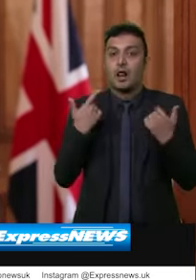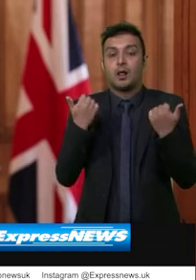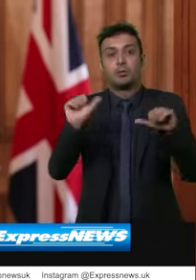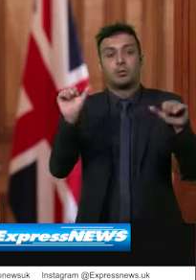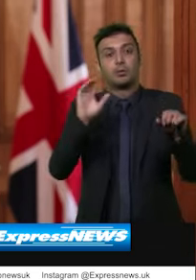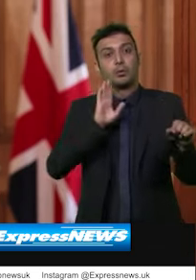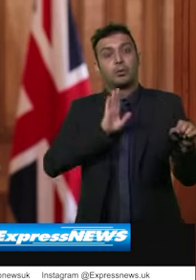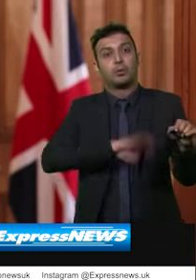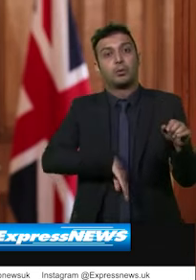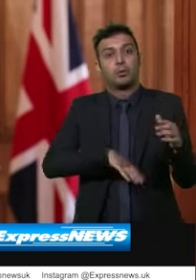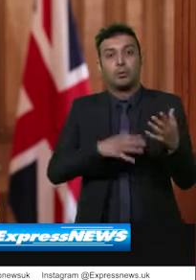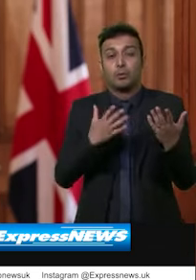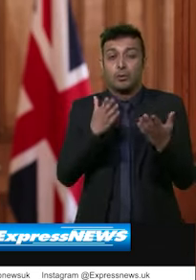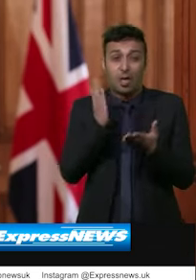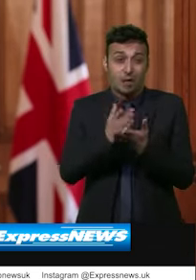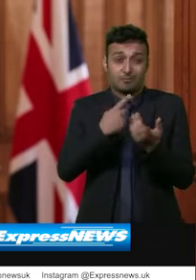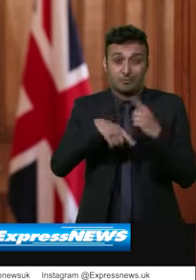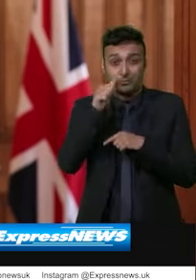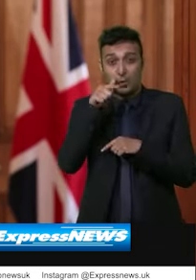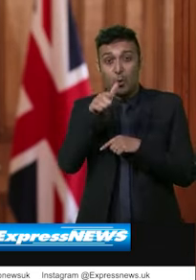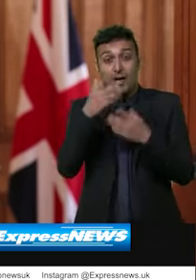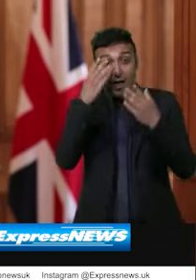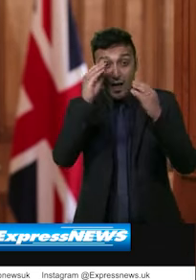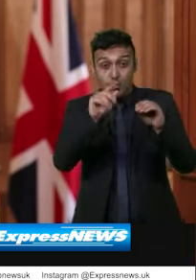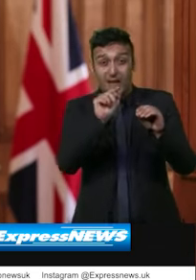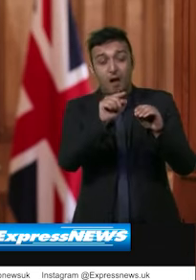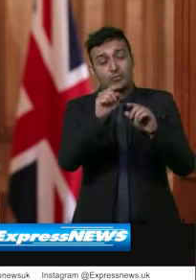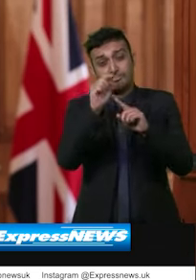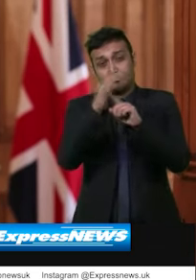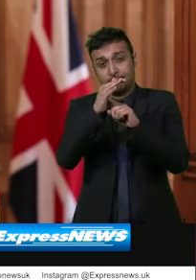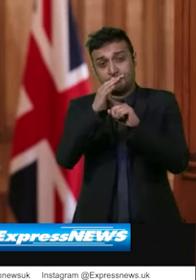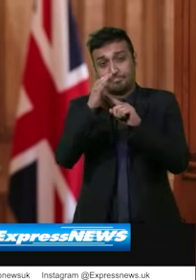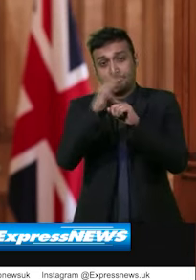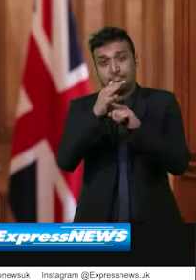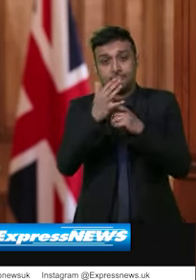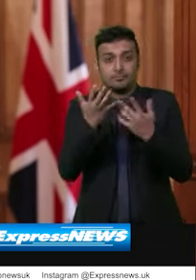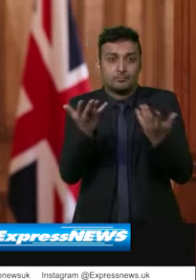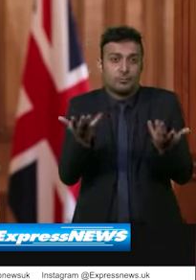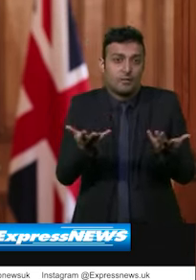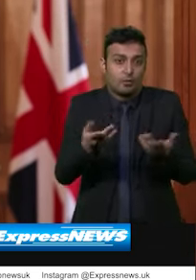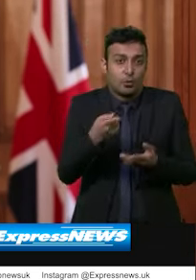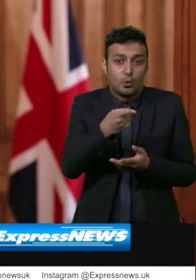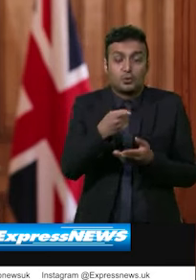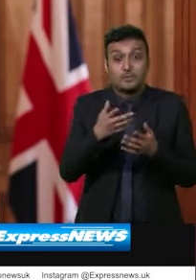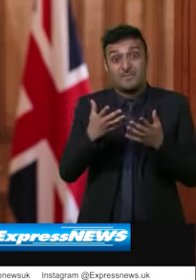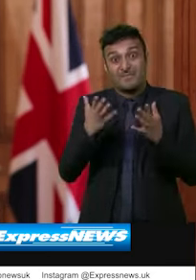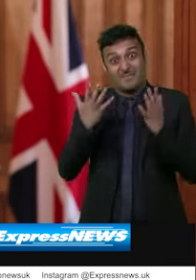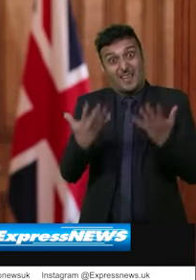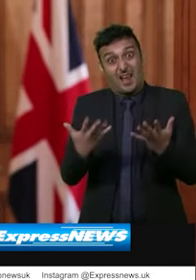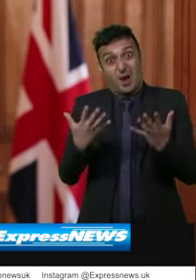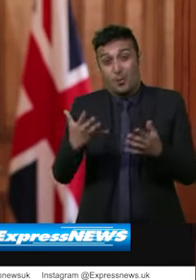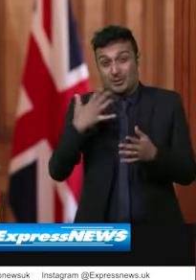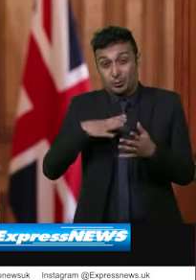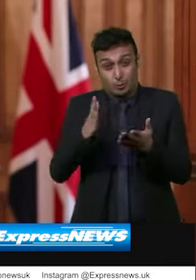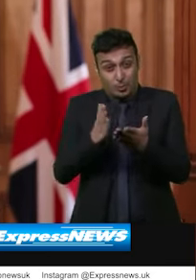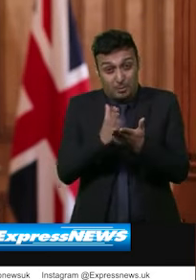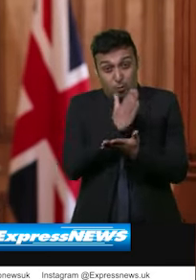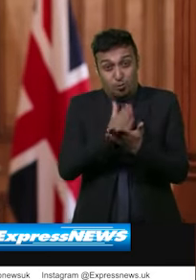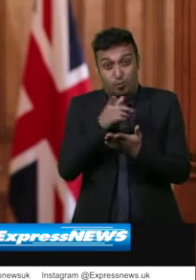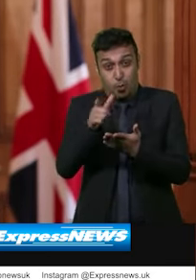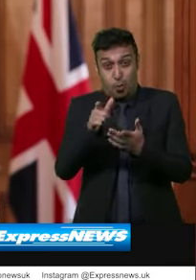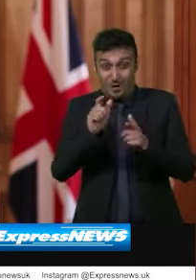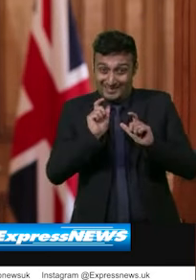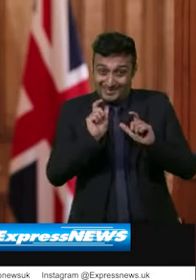nuestros hijos es tan importante que el mayor riesgo ahora es mantenerlos fuera de la escuela por un día más quiero